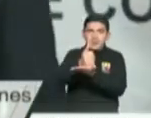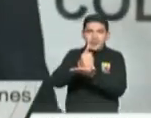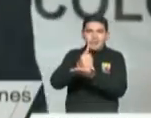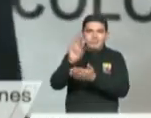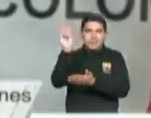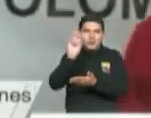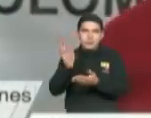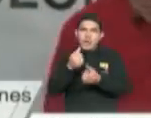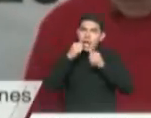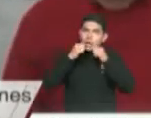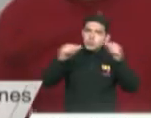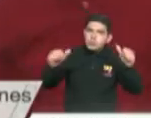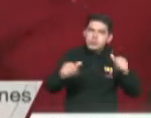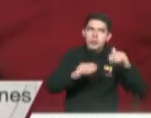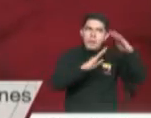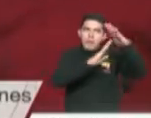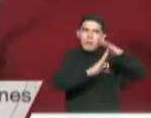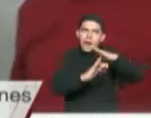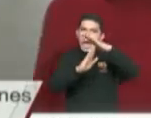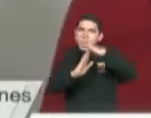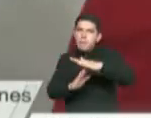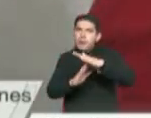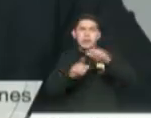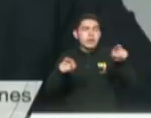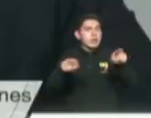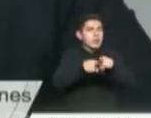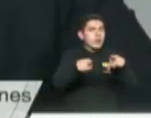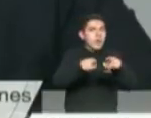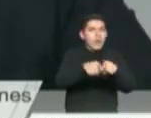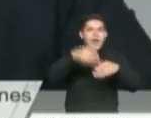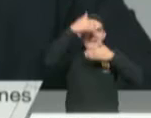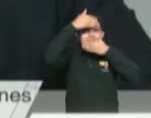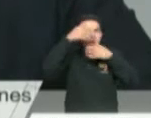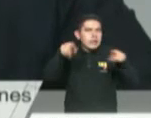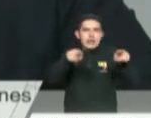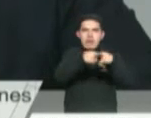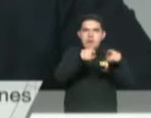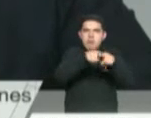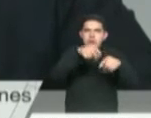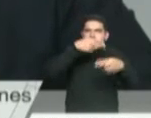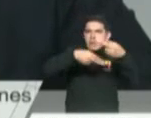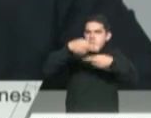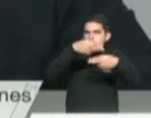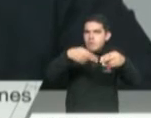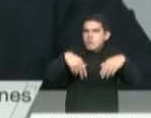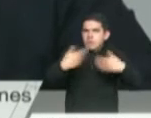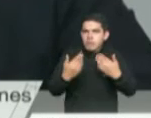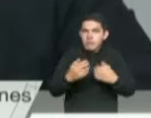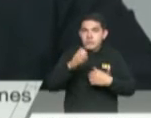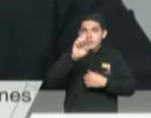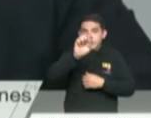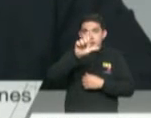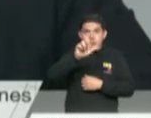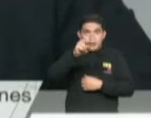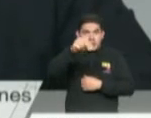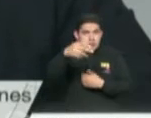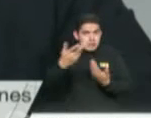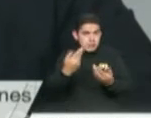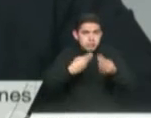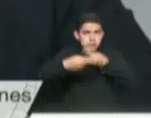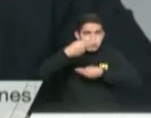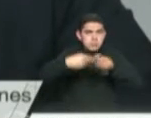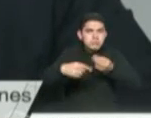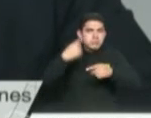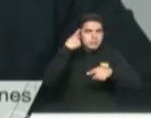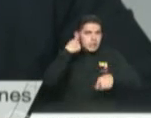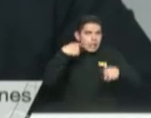poner fin a otro conflicto armado de más de medio siglo las delegaciones del gobierno nacional y el clm que